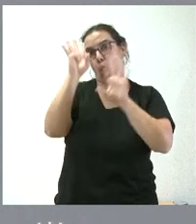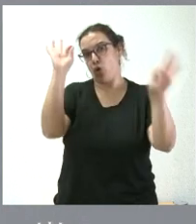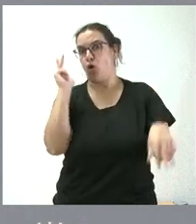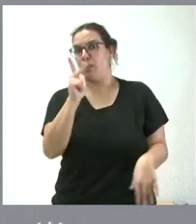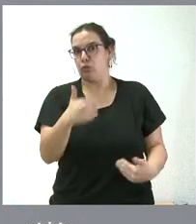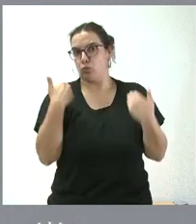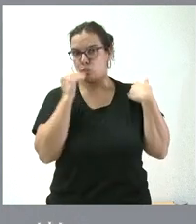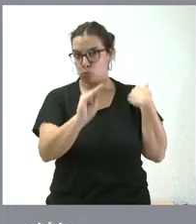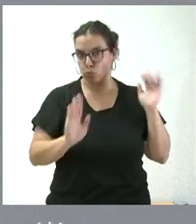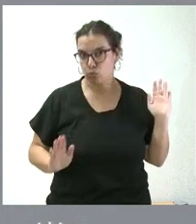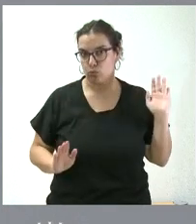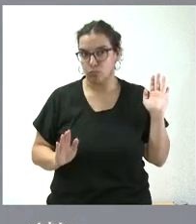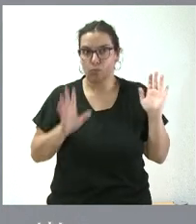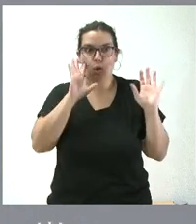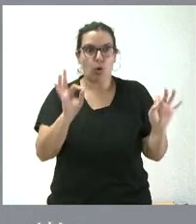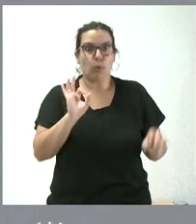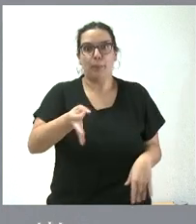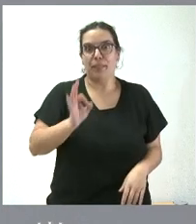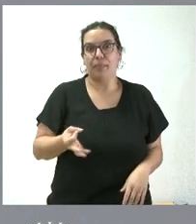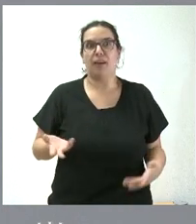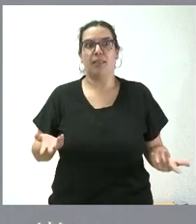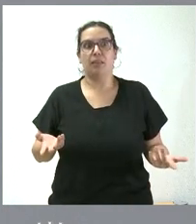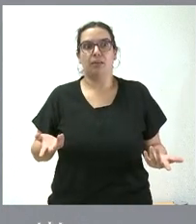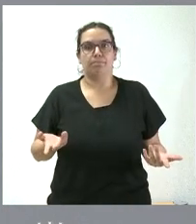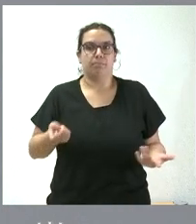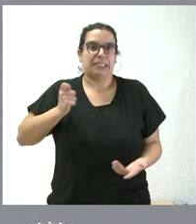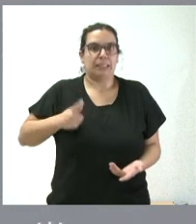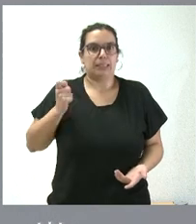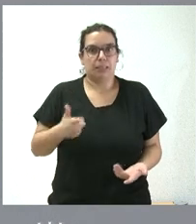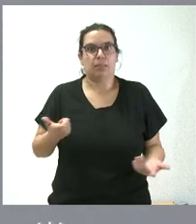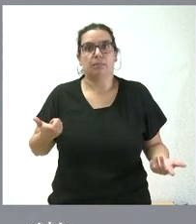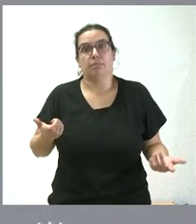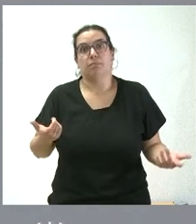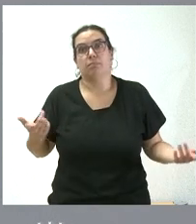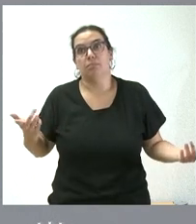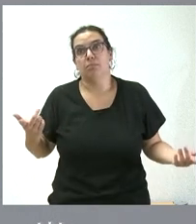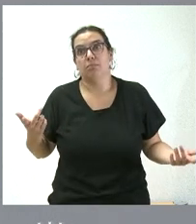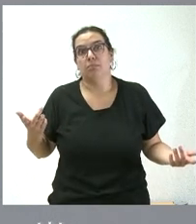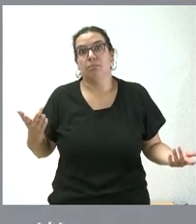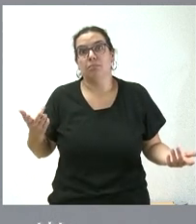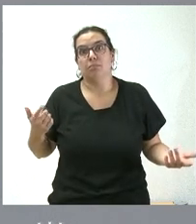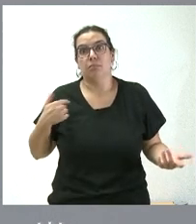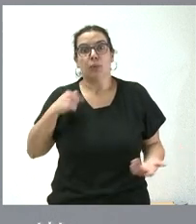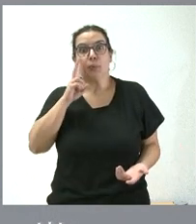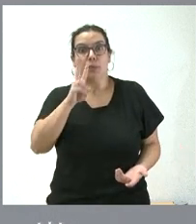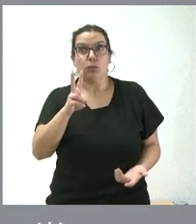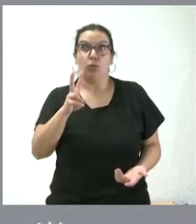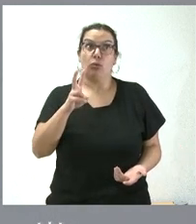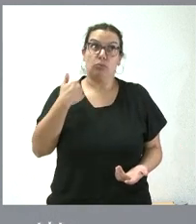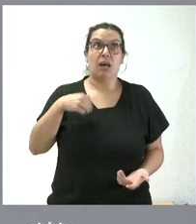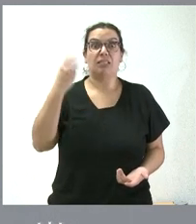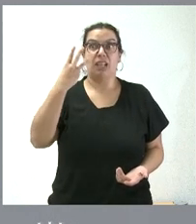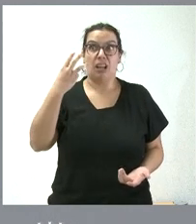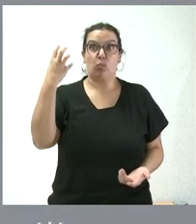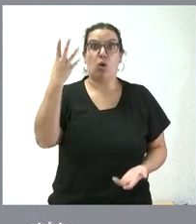responsabilidad Es verdad que es eh muy común yo de hoy he visto que por lo menos tres o cuatro veces han